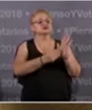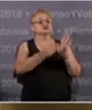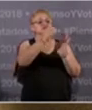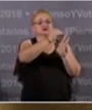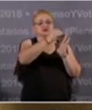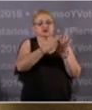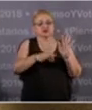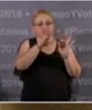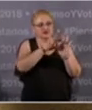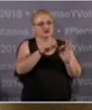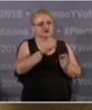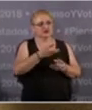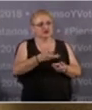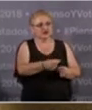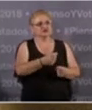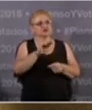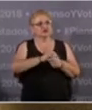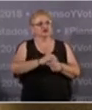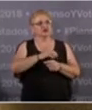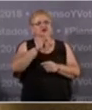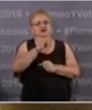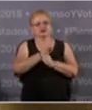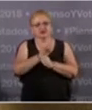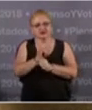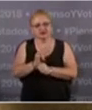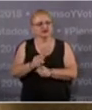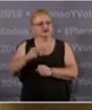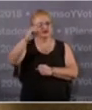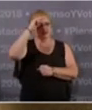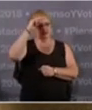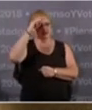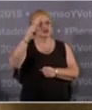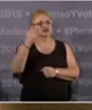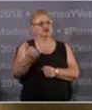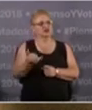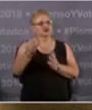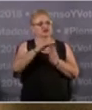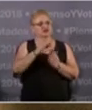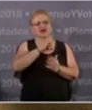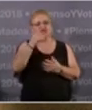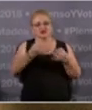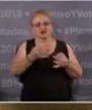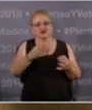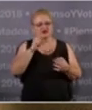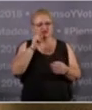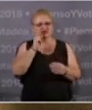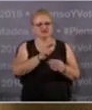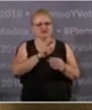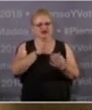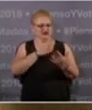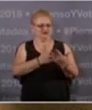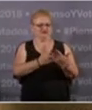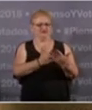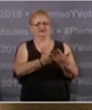poner énfasis en la investigación, inteligencia, procuración y administración de justicia. No aparece la prevención de la violencia y